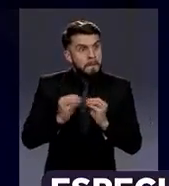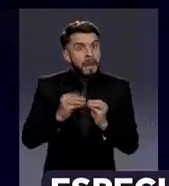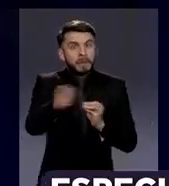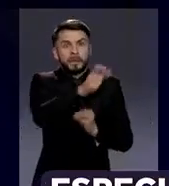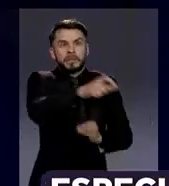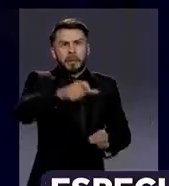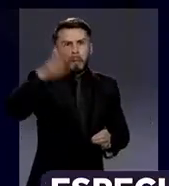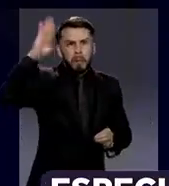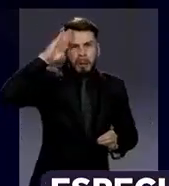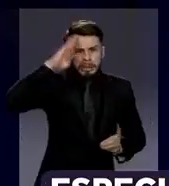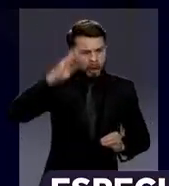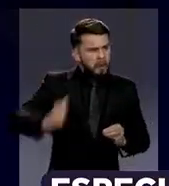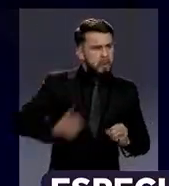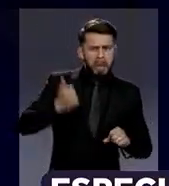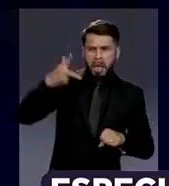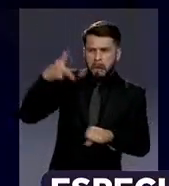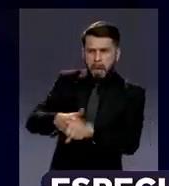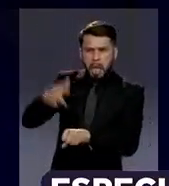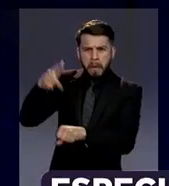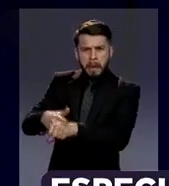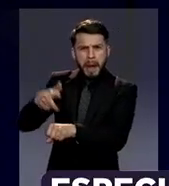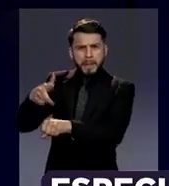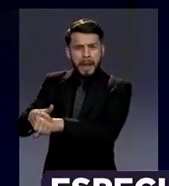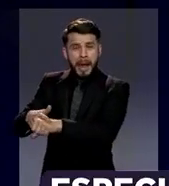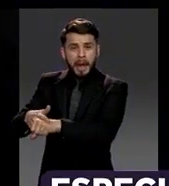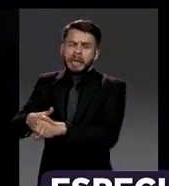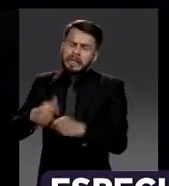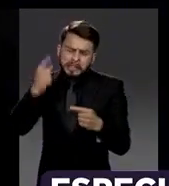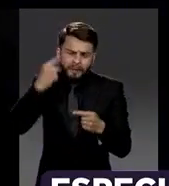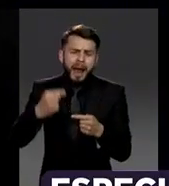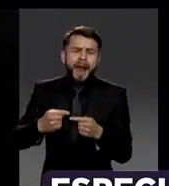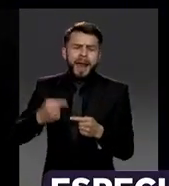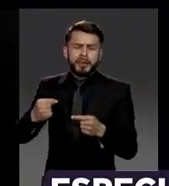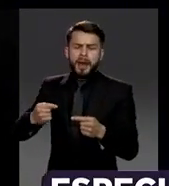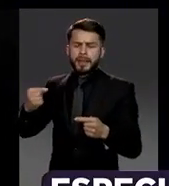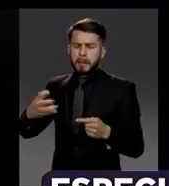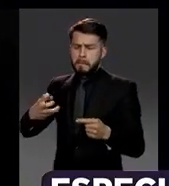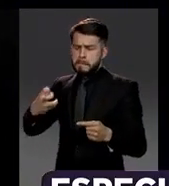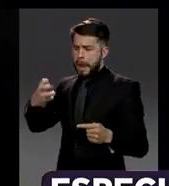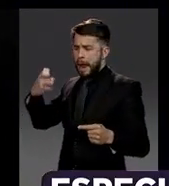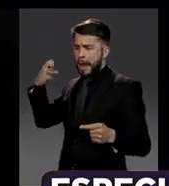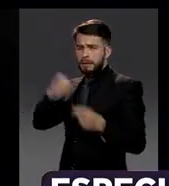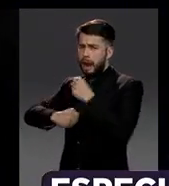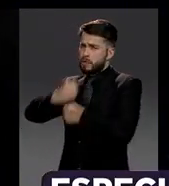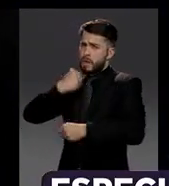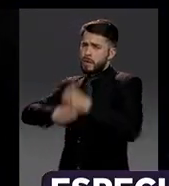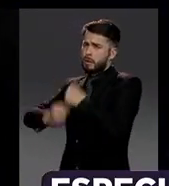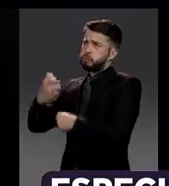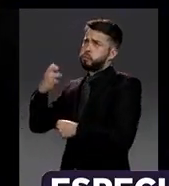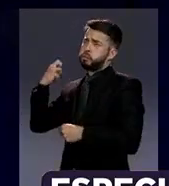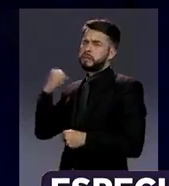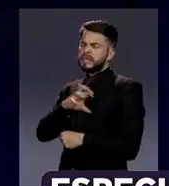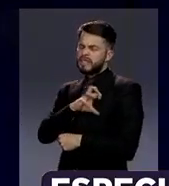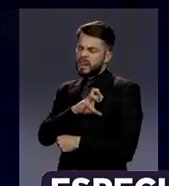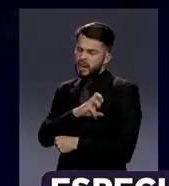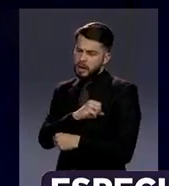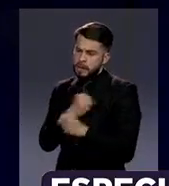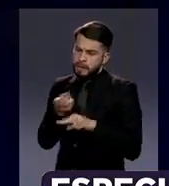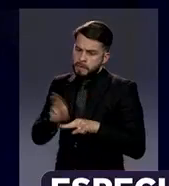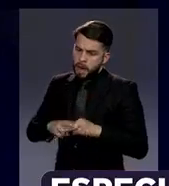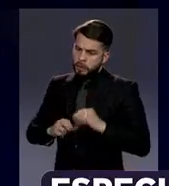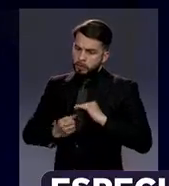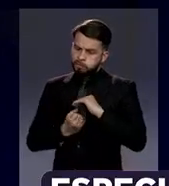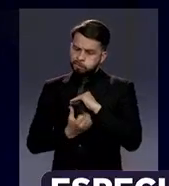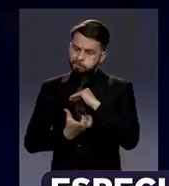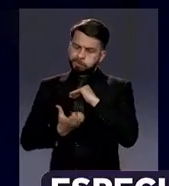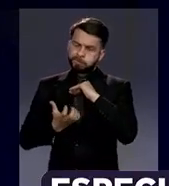desde mucho antes que en buena medida el el dolor por lo de dylan lo reflejó y lo que pasó en nueva septiembre como lo explicado ya siempre hacia